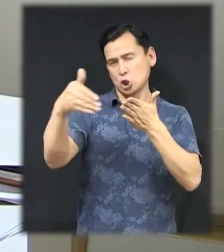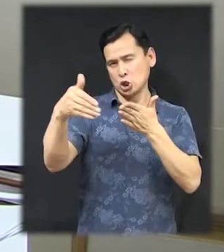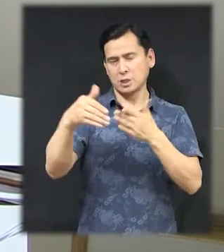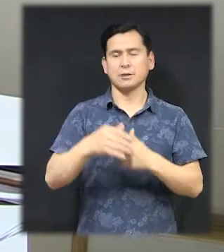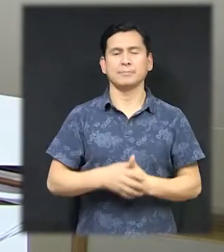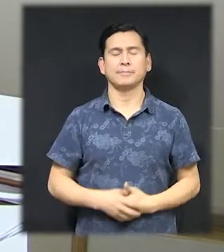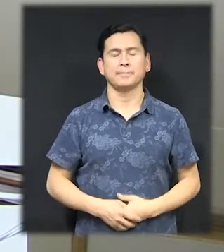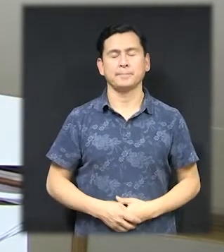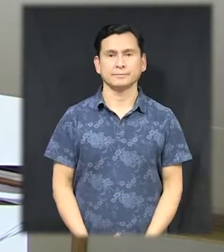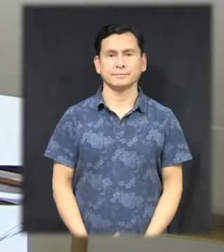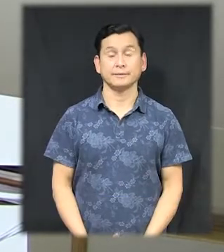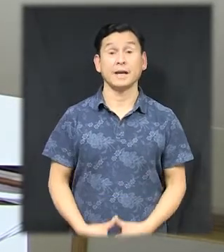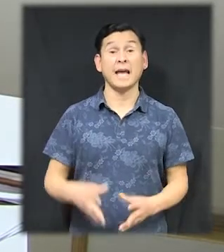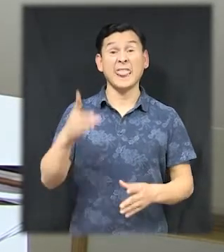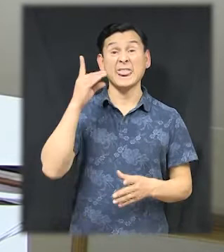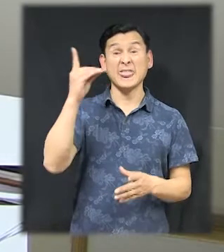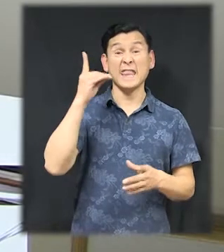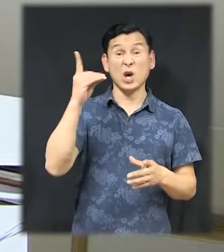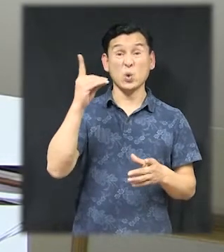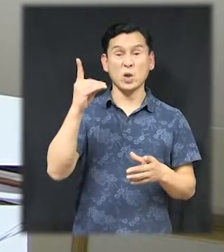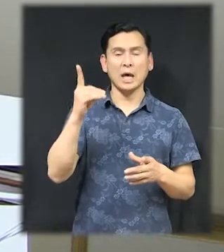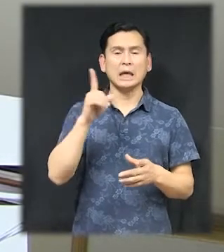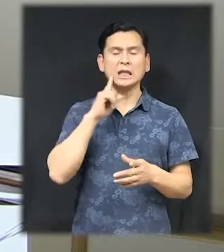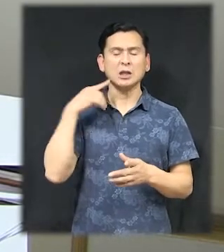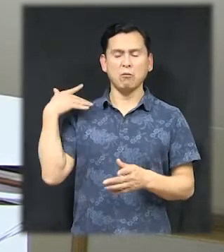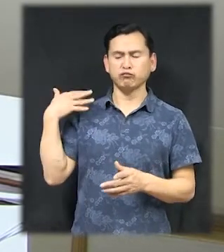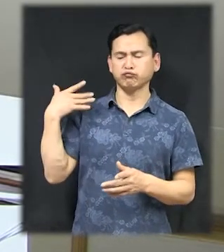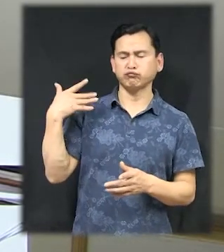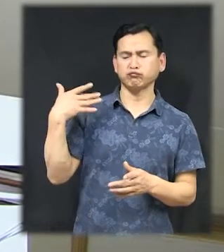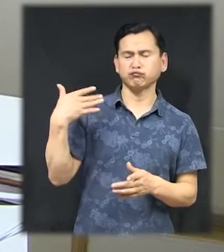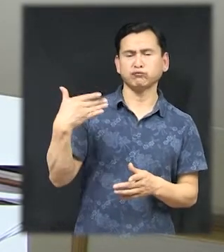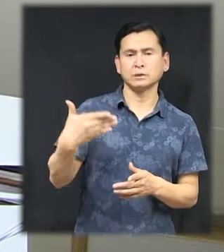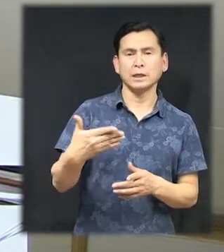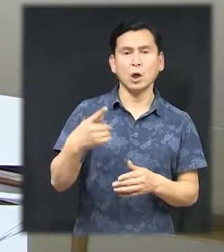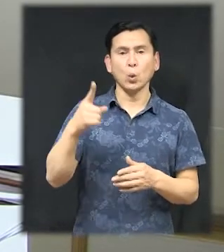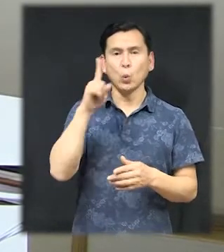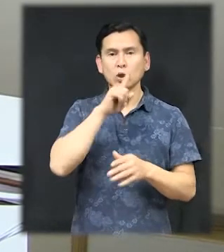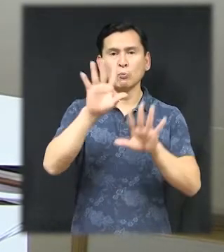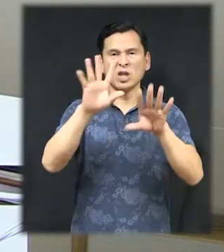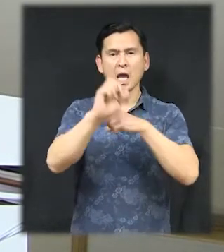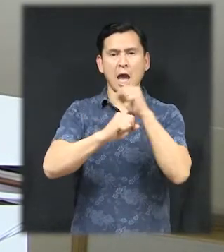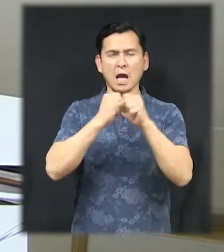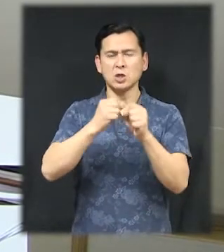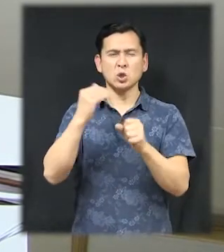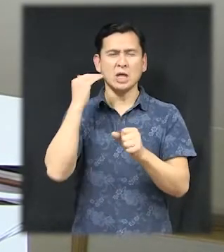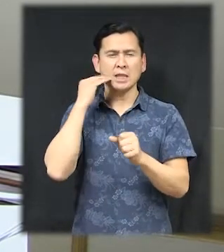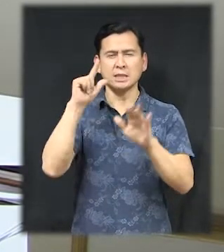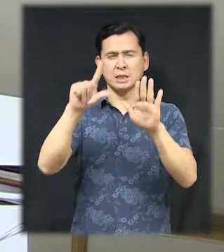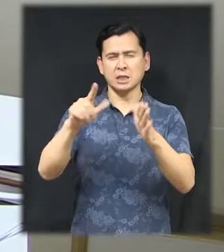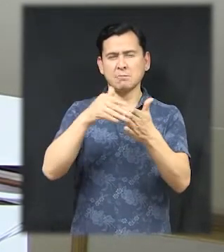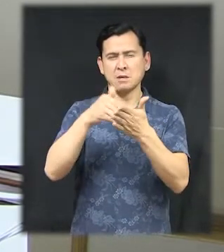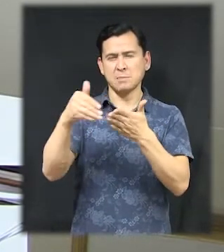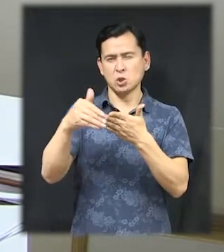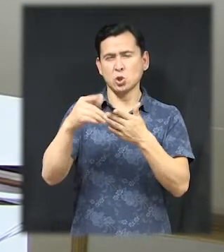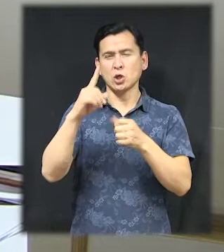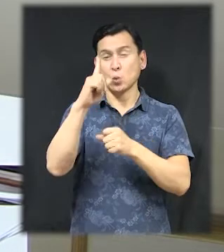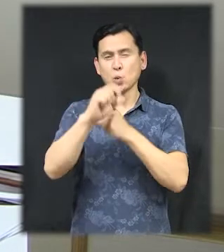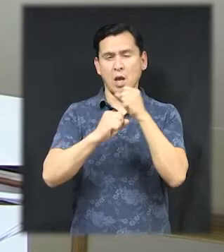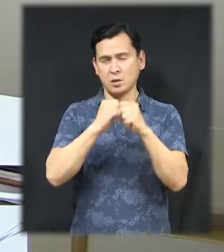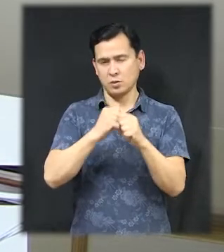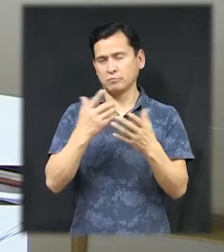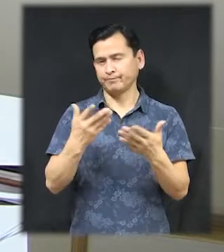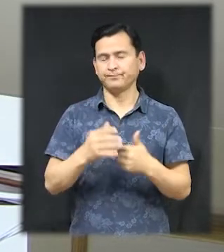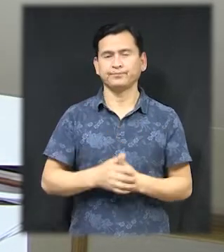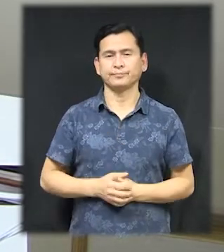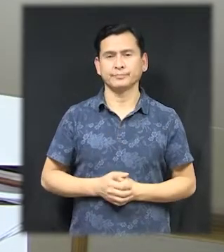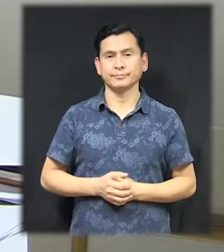producción para la asignación del presupuesto del Hospital Regional lo que se había comprometido a finales del 2020 y para el